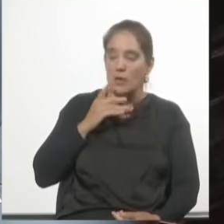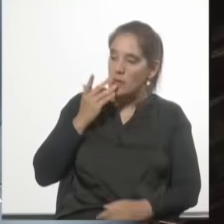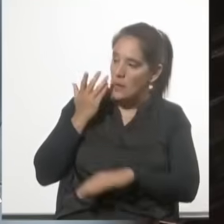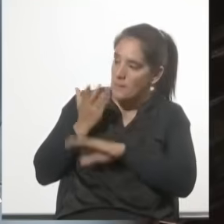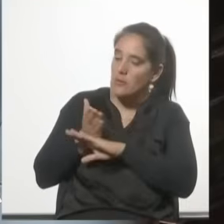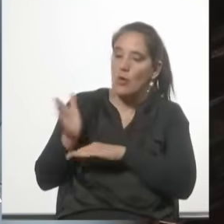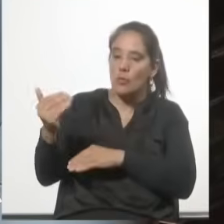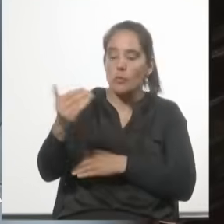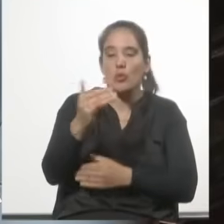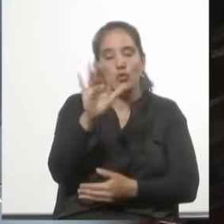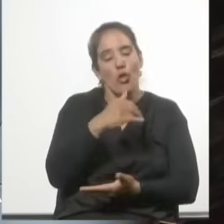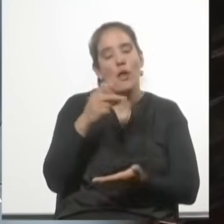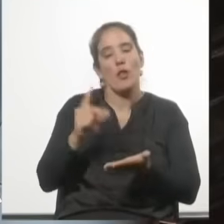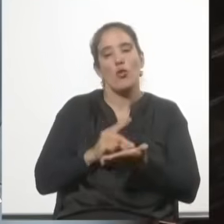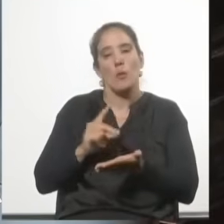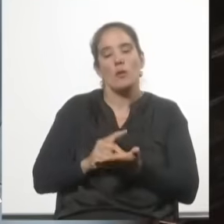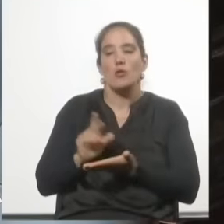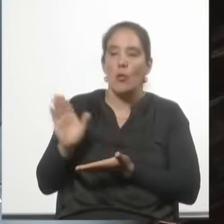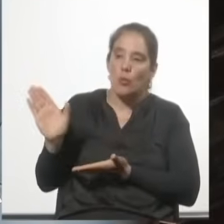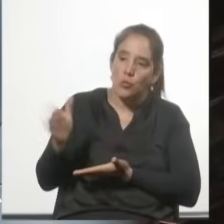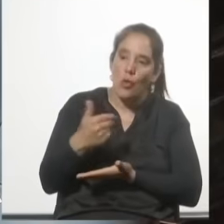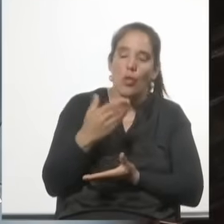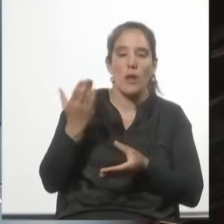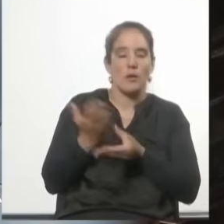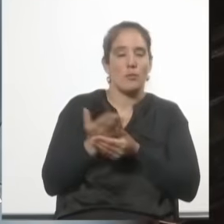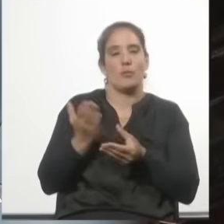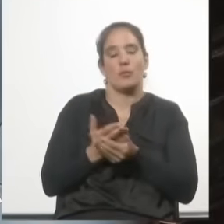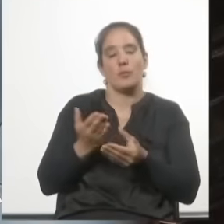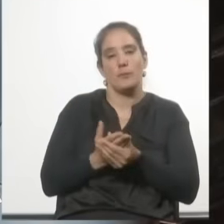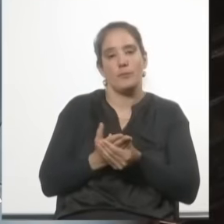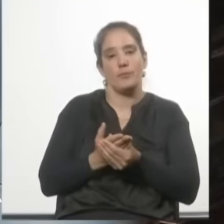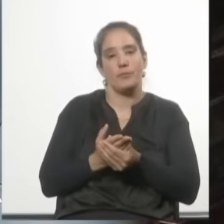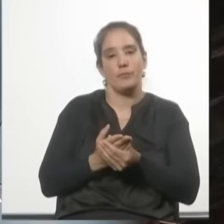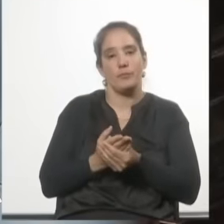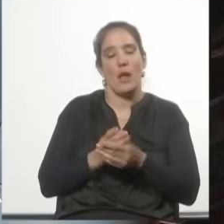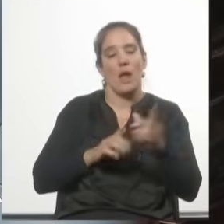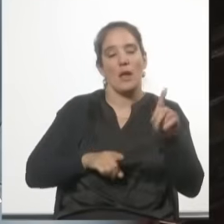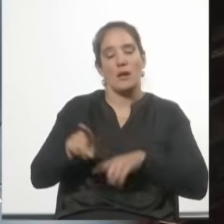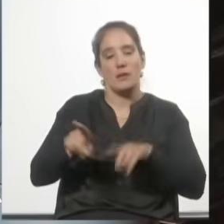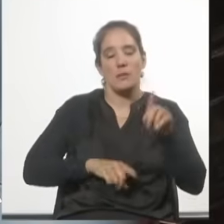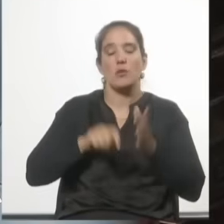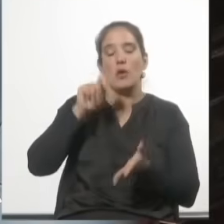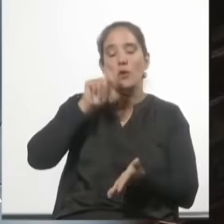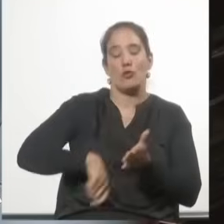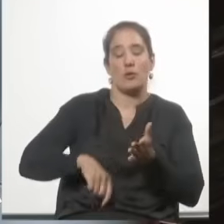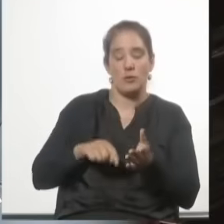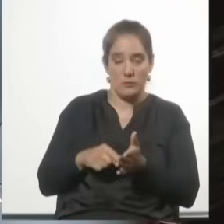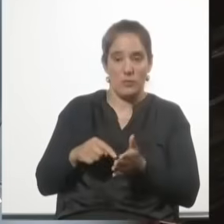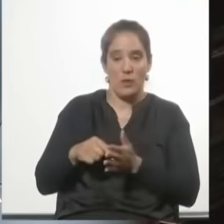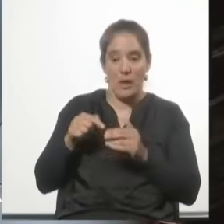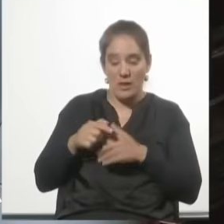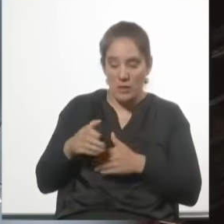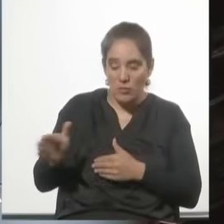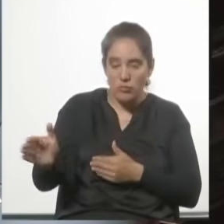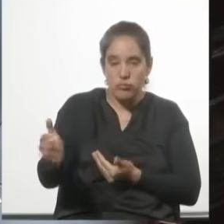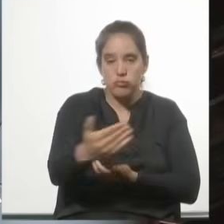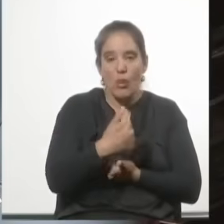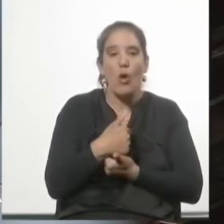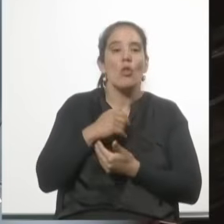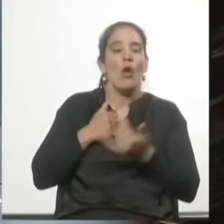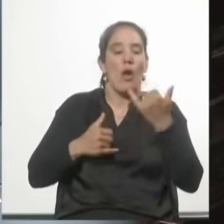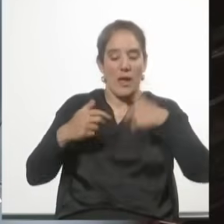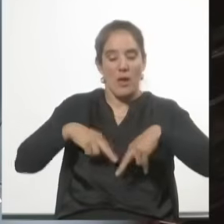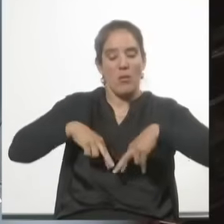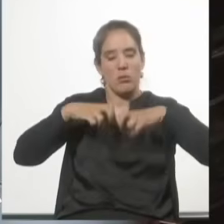documentación existente, en especial el expediente en que tramitó la contratación. A partir de ese análisis se